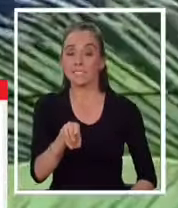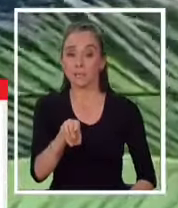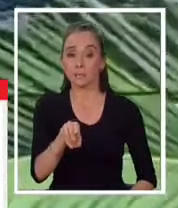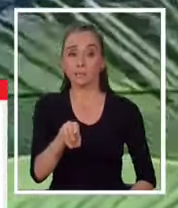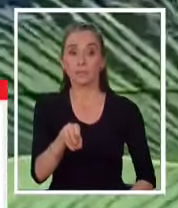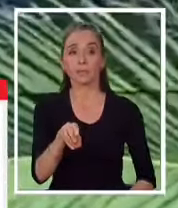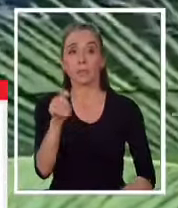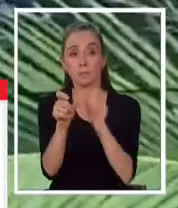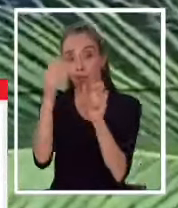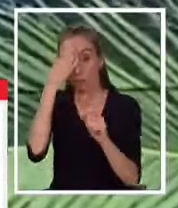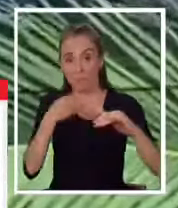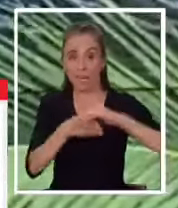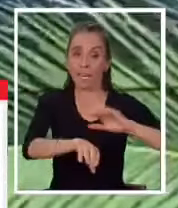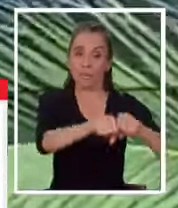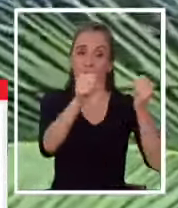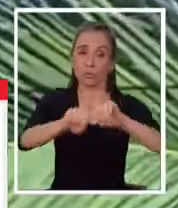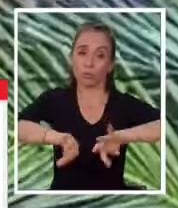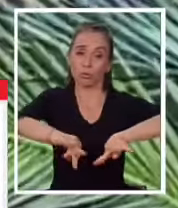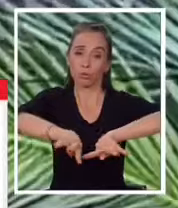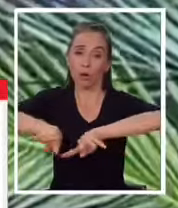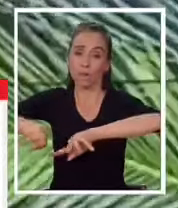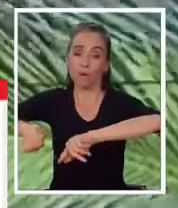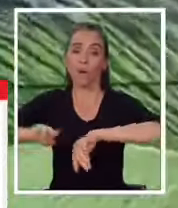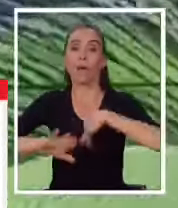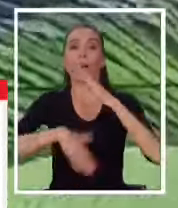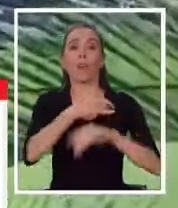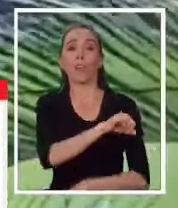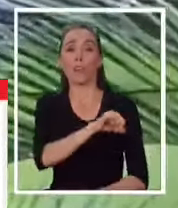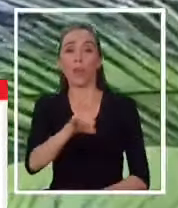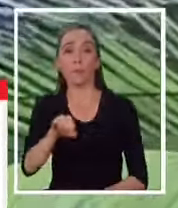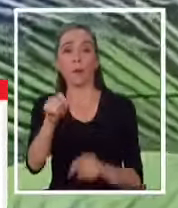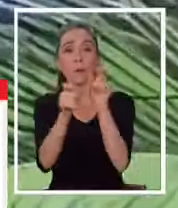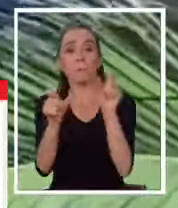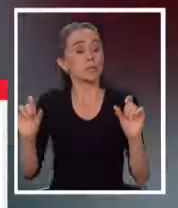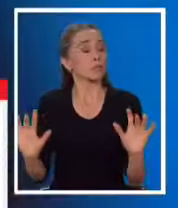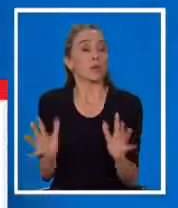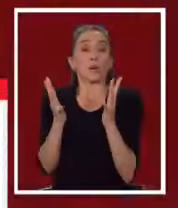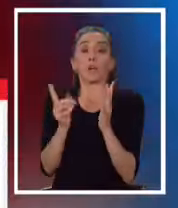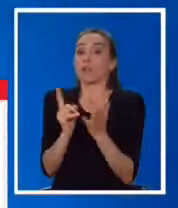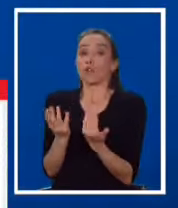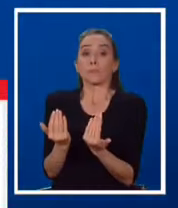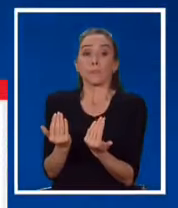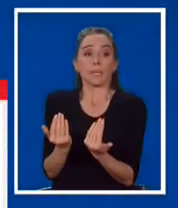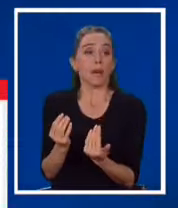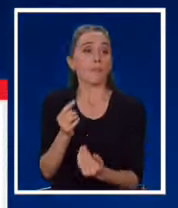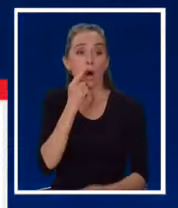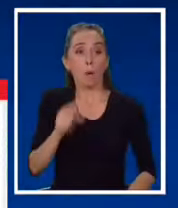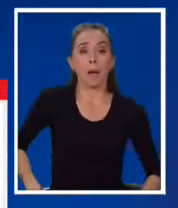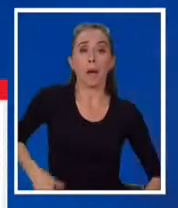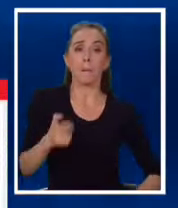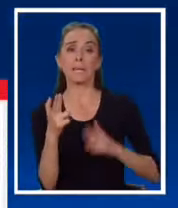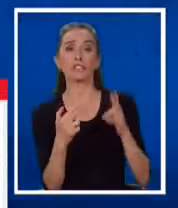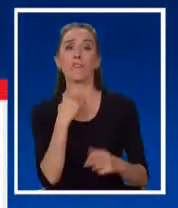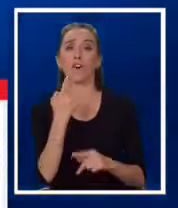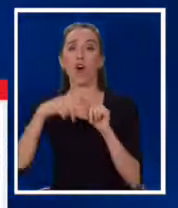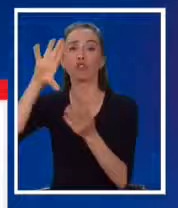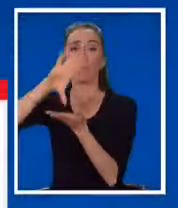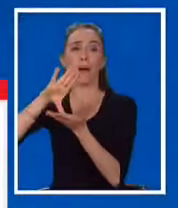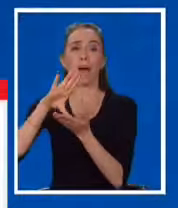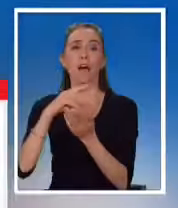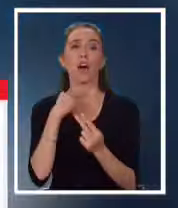Sin escrúpulos, destruyeron y robaron. Lo que vino después, nadie lo esperó. ¡Ahí están las pistolas!